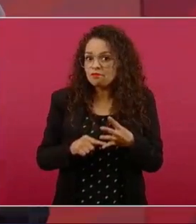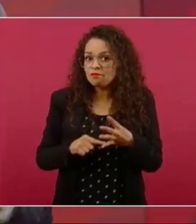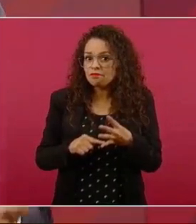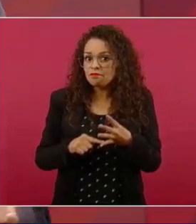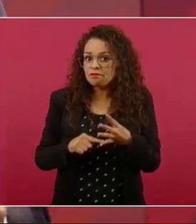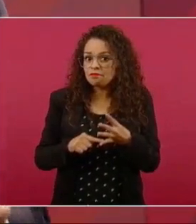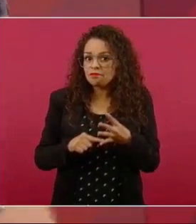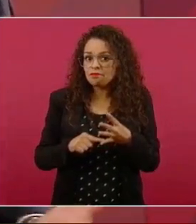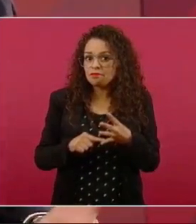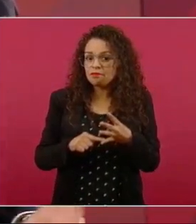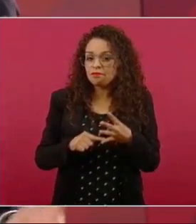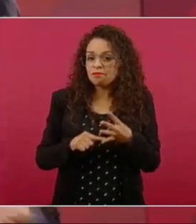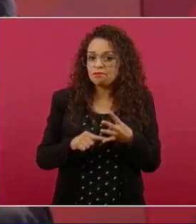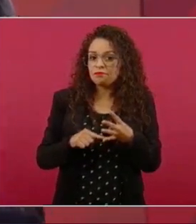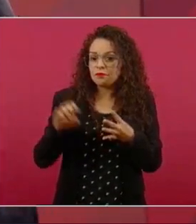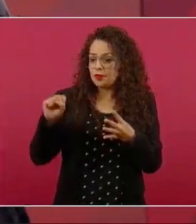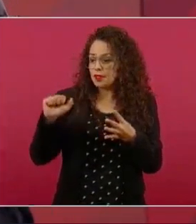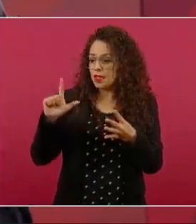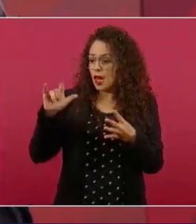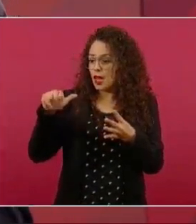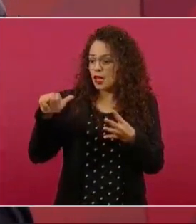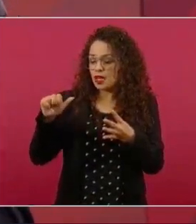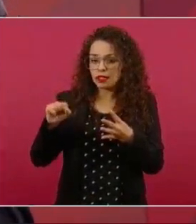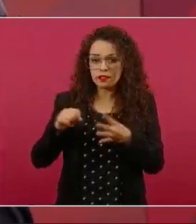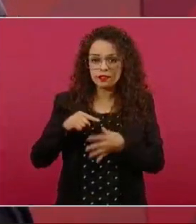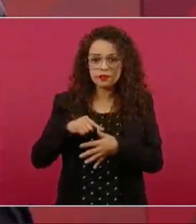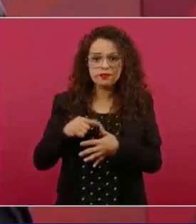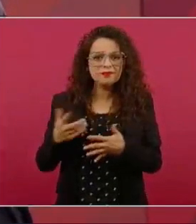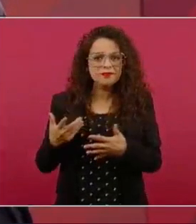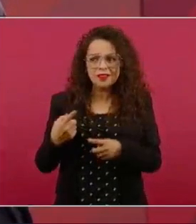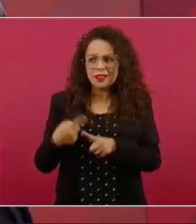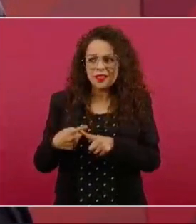Salinas. ¿Quién?